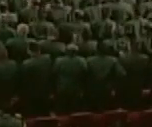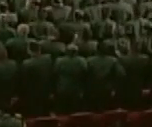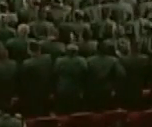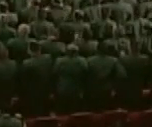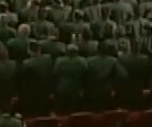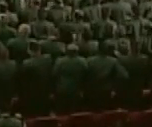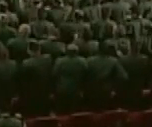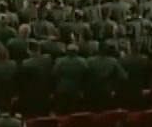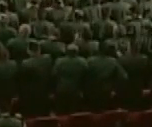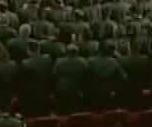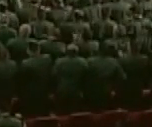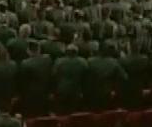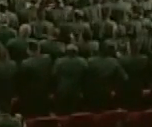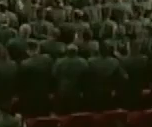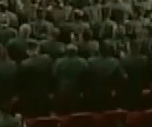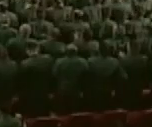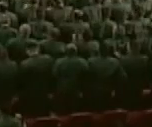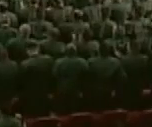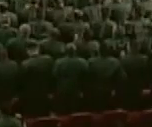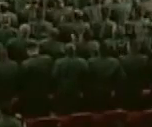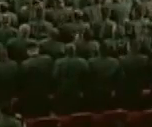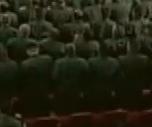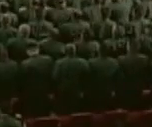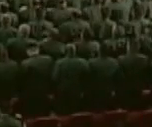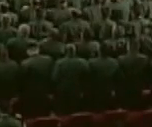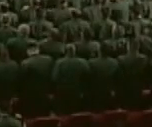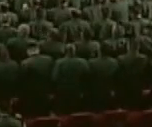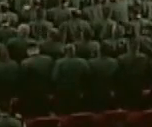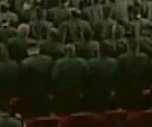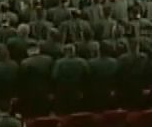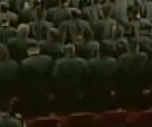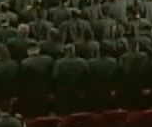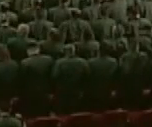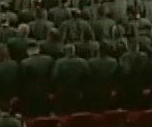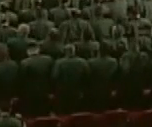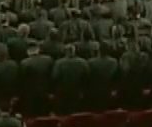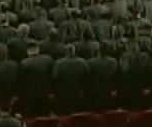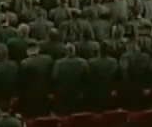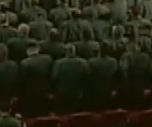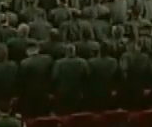esta reunión con los generales y almirantes de los 4 componentes